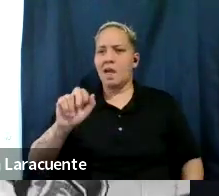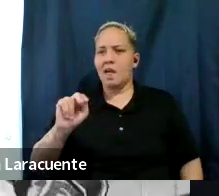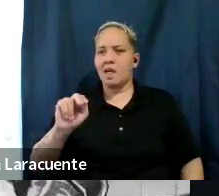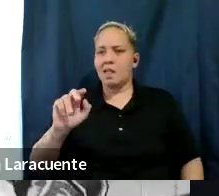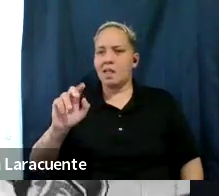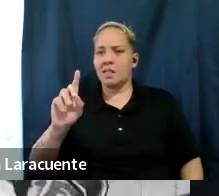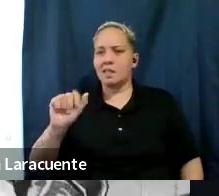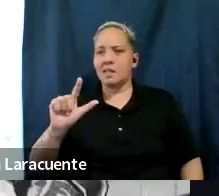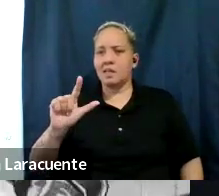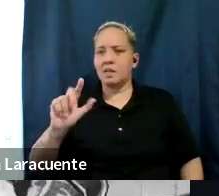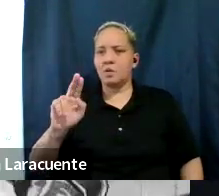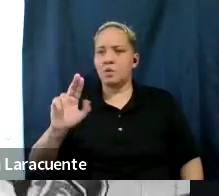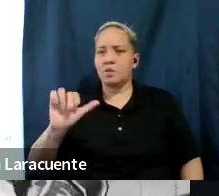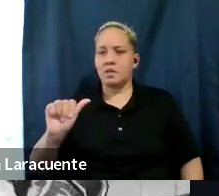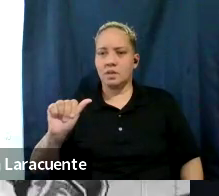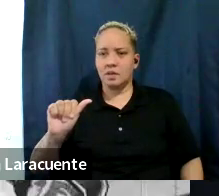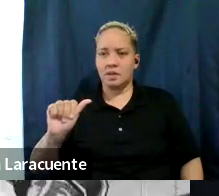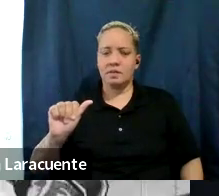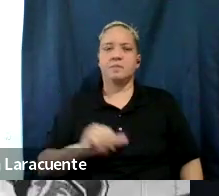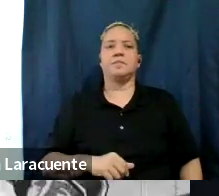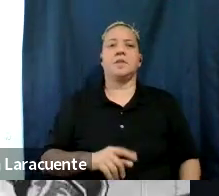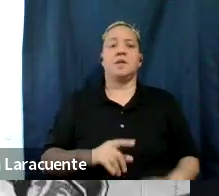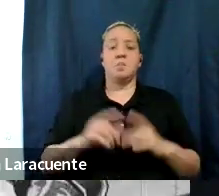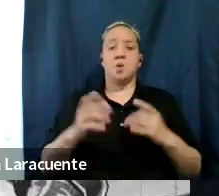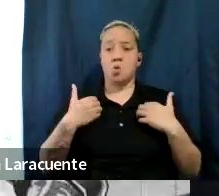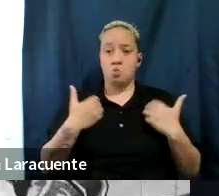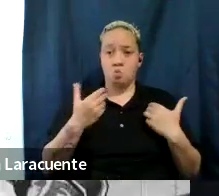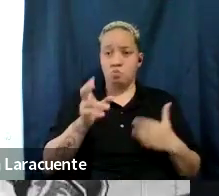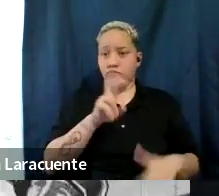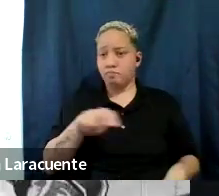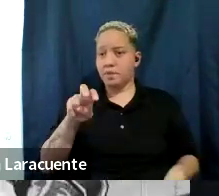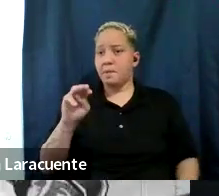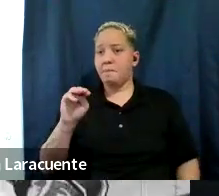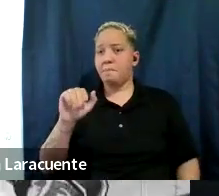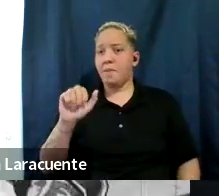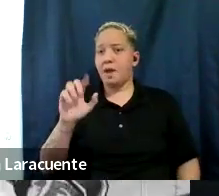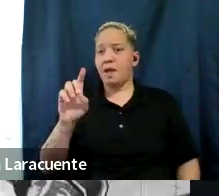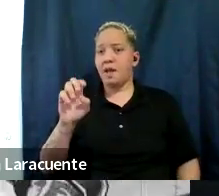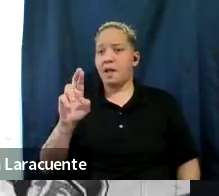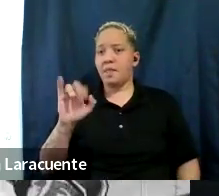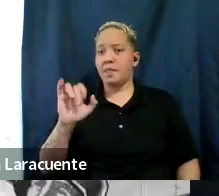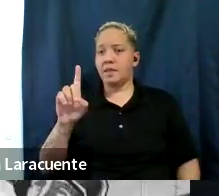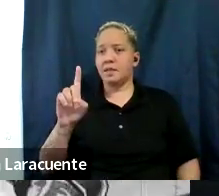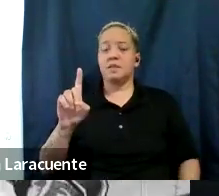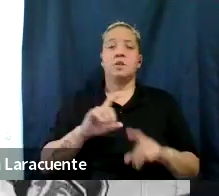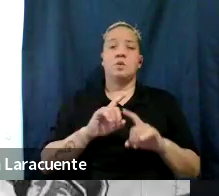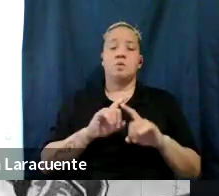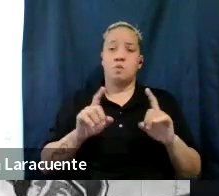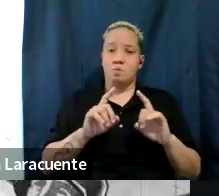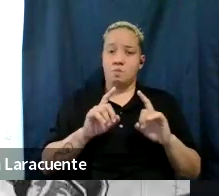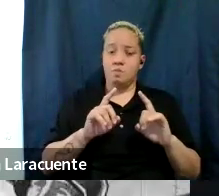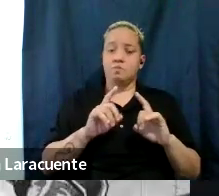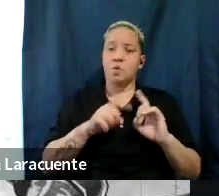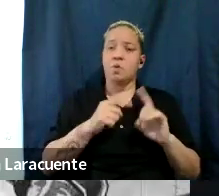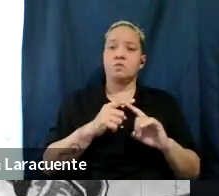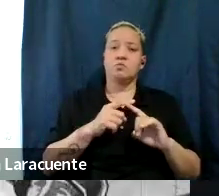llamado Moguer, pero él en su juventud se traslada a Madrid y por tanto, cuando estalla la Guerra Civil Española, le